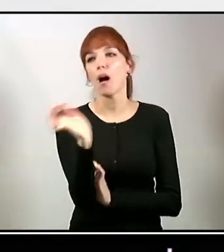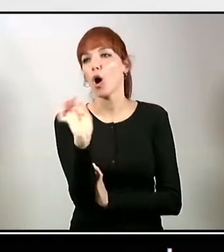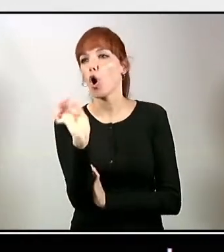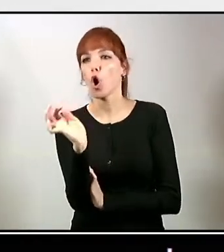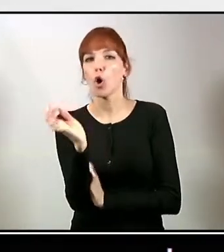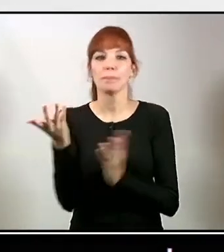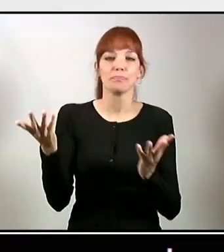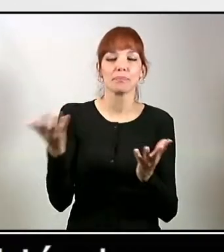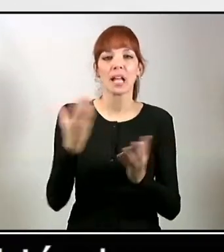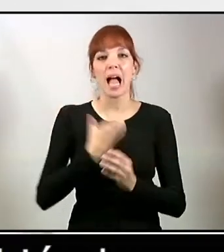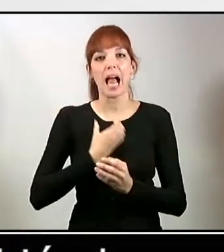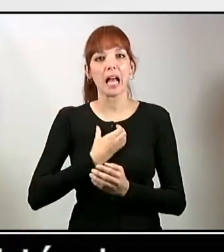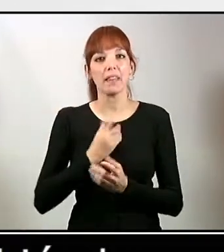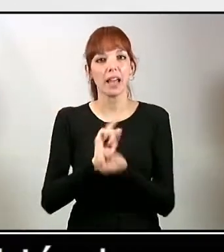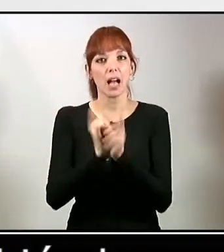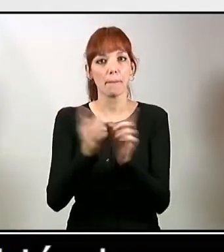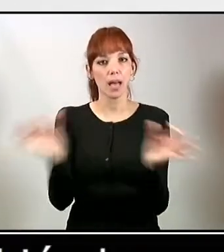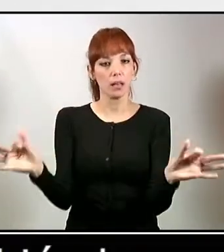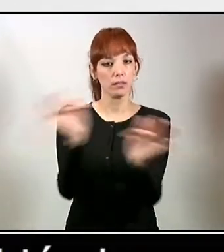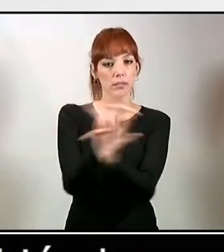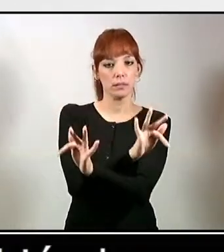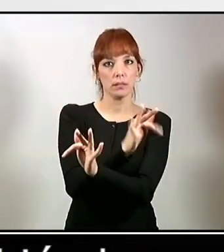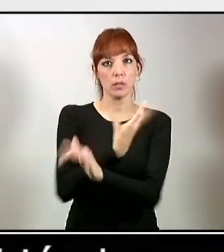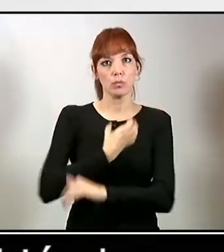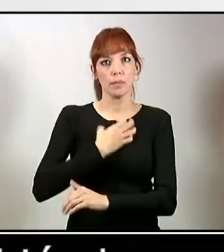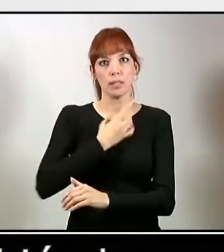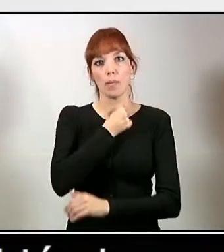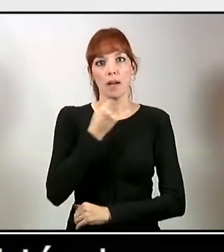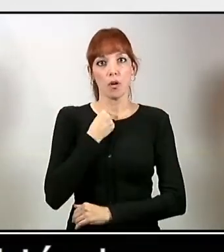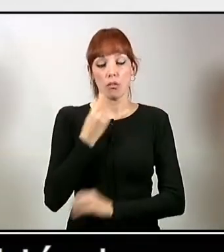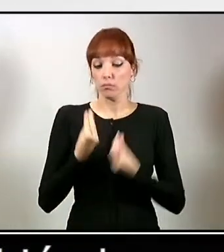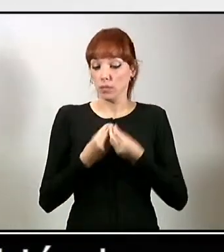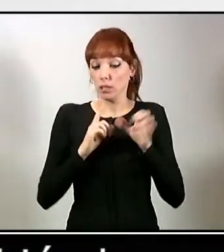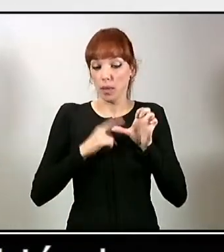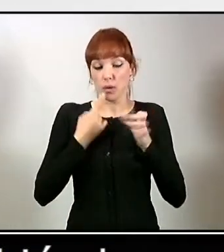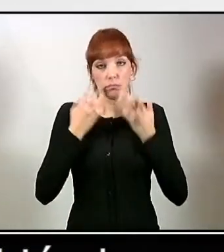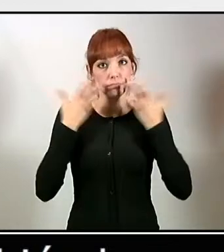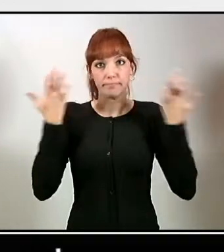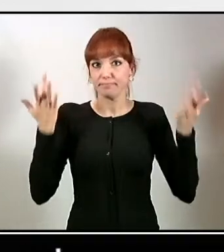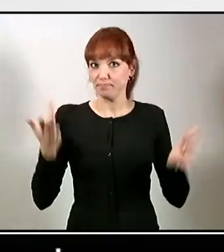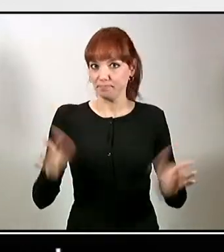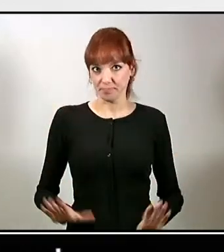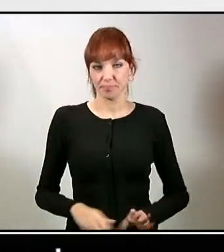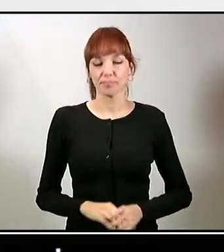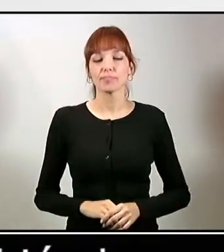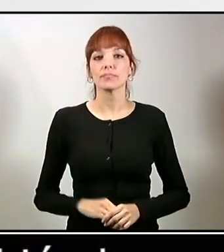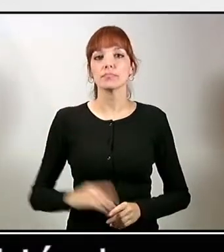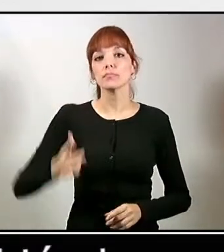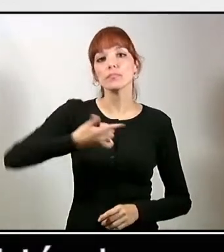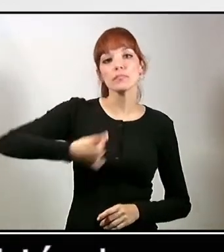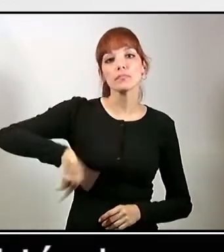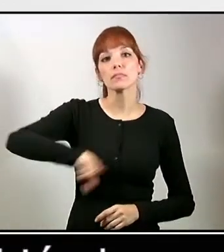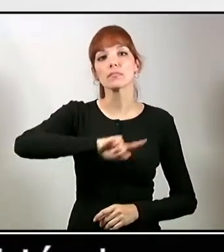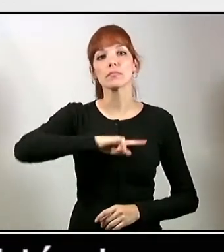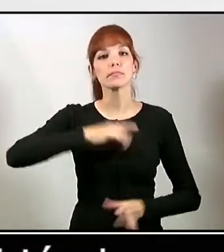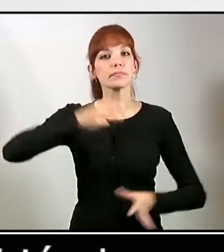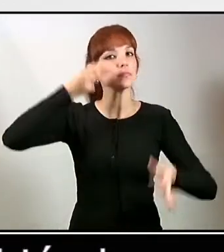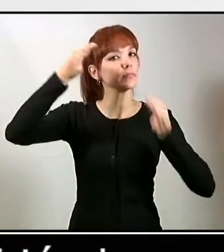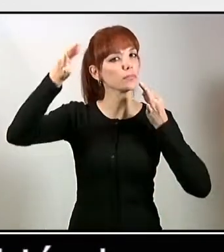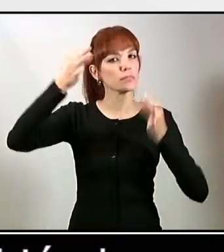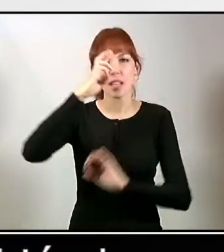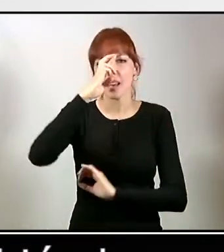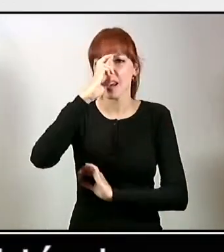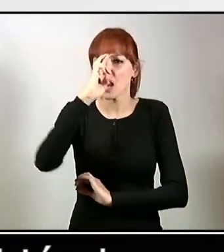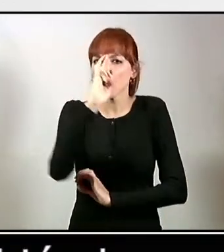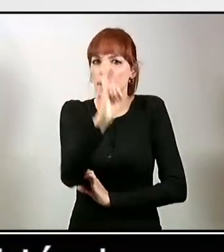o cambios de alcalde en el Ayuntamiento de Badajoz y la Junta de Extremadura no se posiciona. Nosotros tenemos un escrupuloso